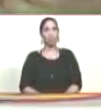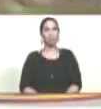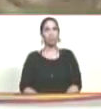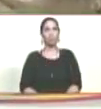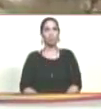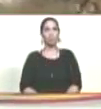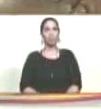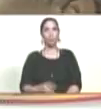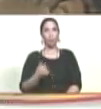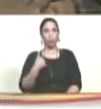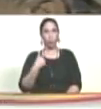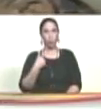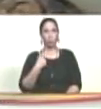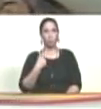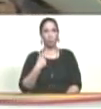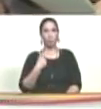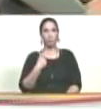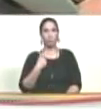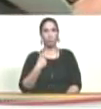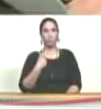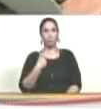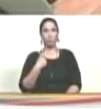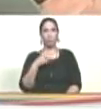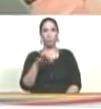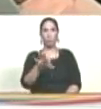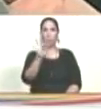Yo tomaría